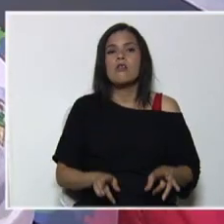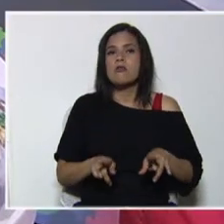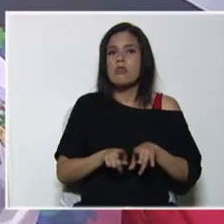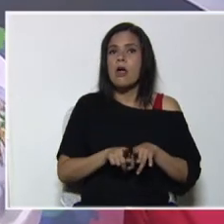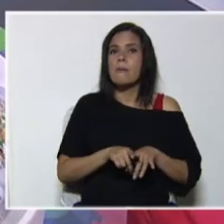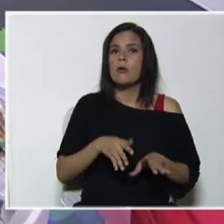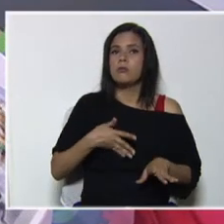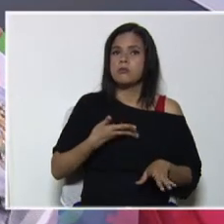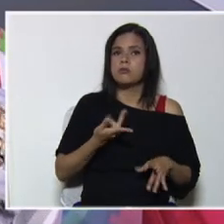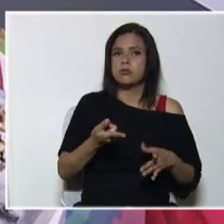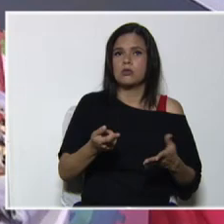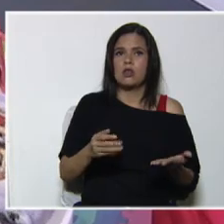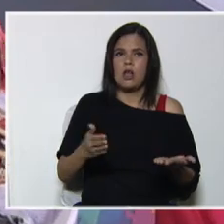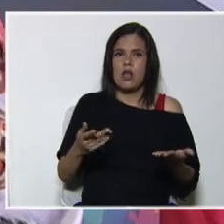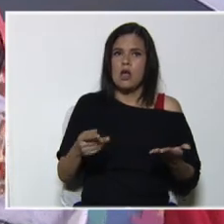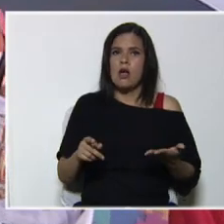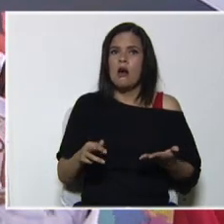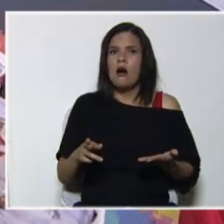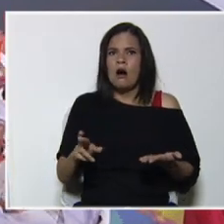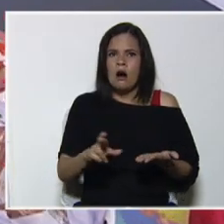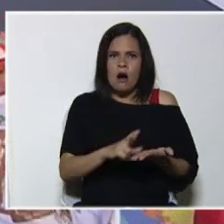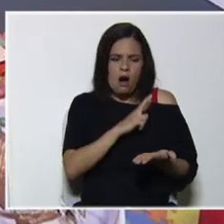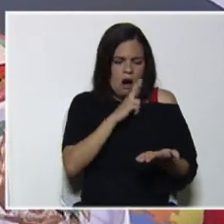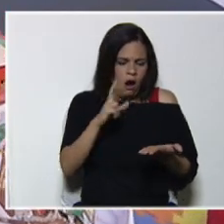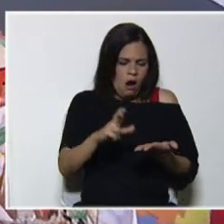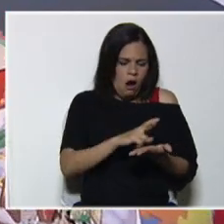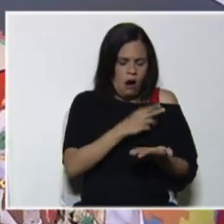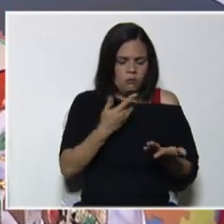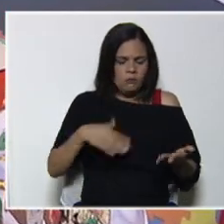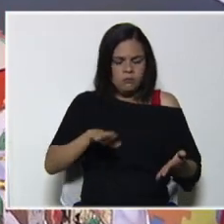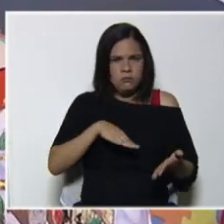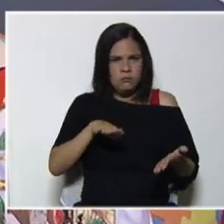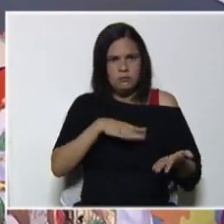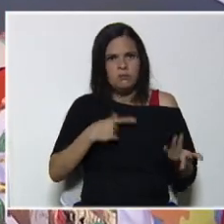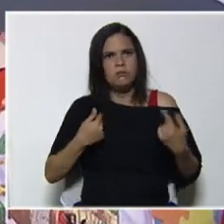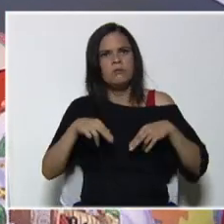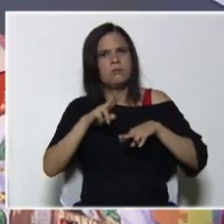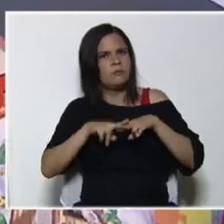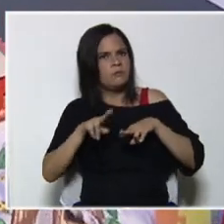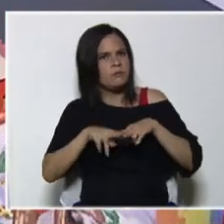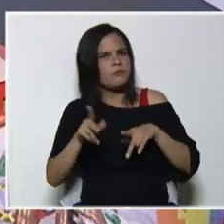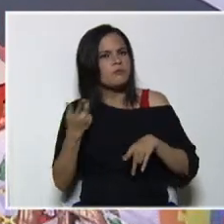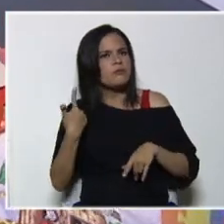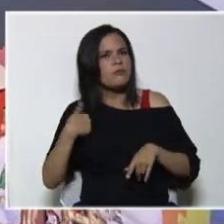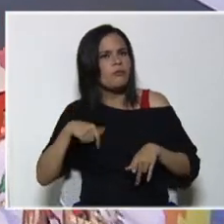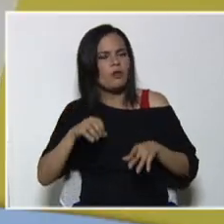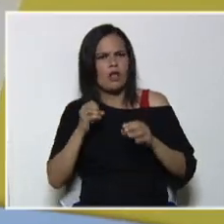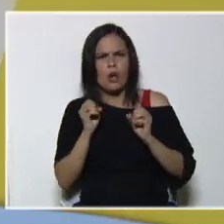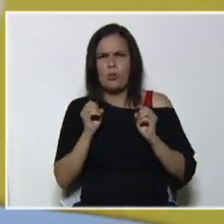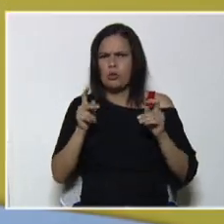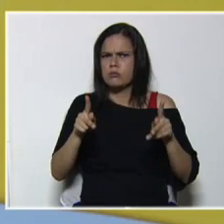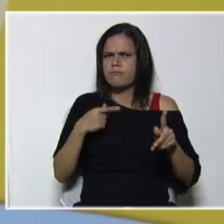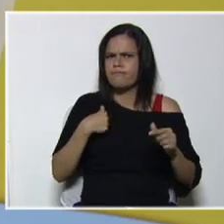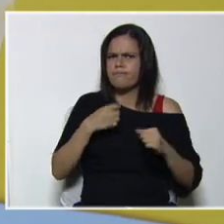presentar revistas donde la niña y el niño tenga la oportunidad de